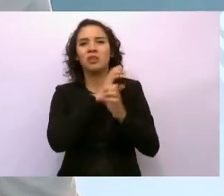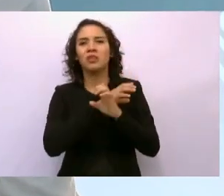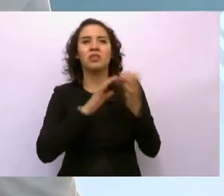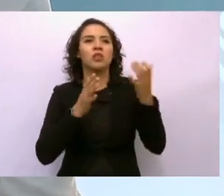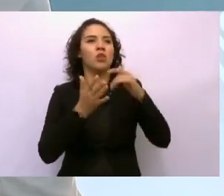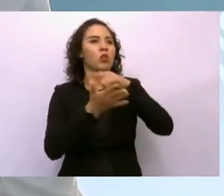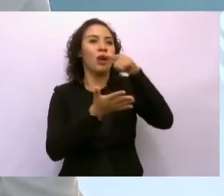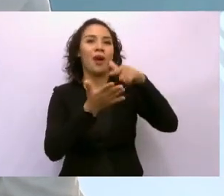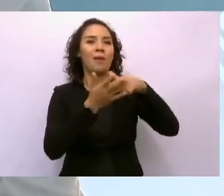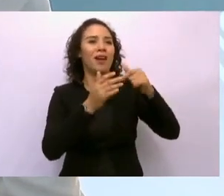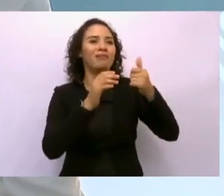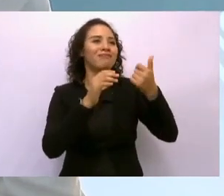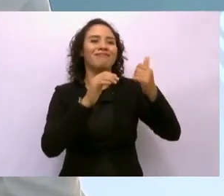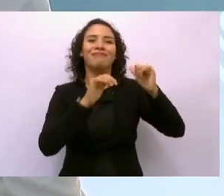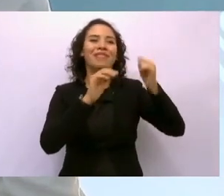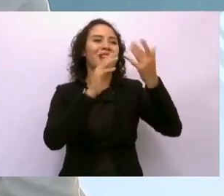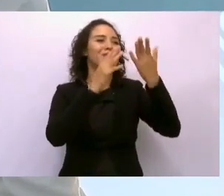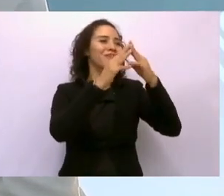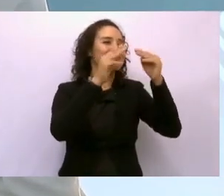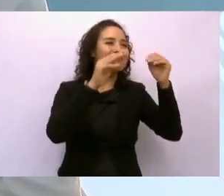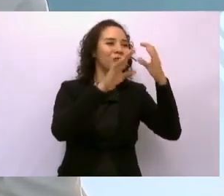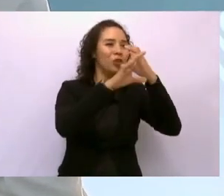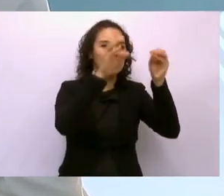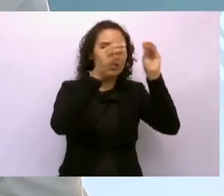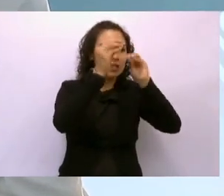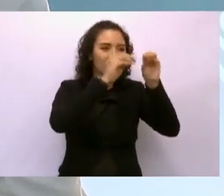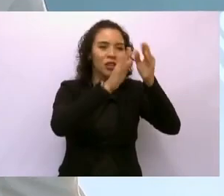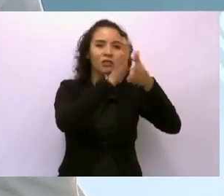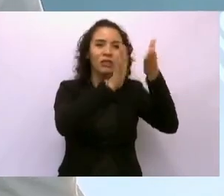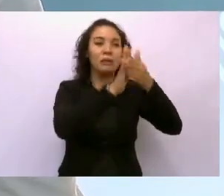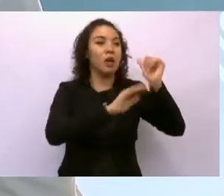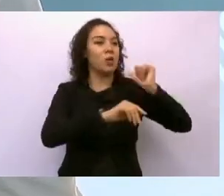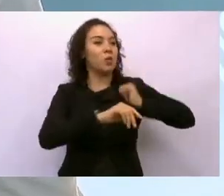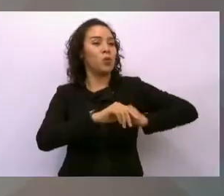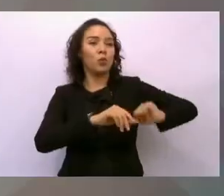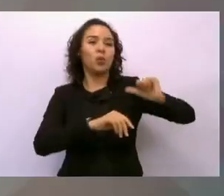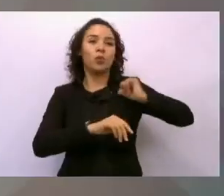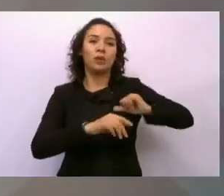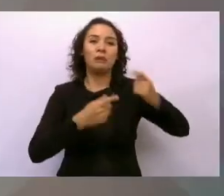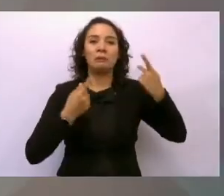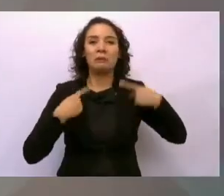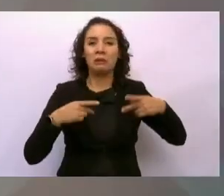sitios arqueológicos que datan de